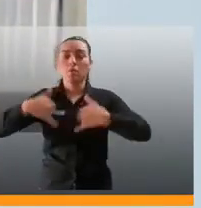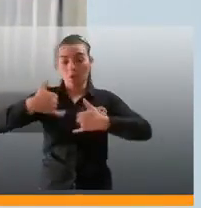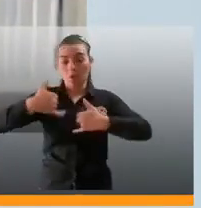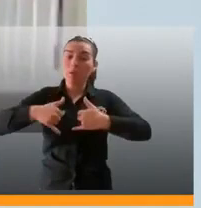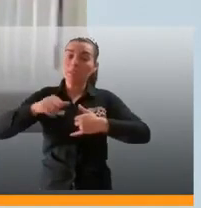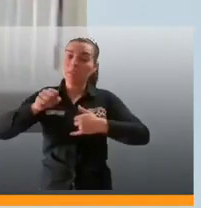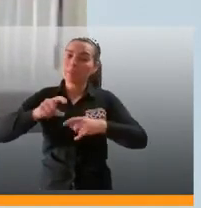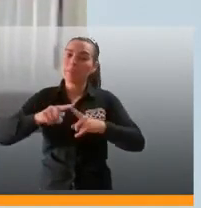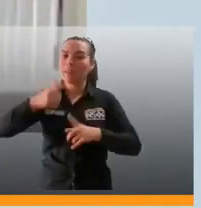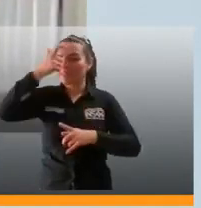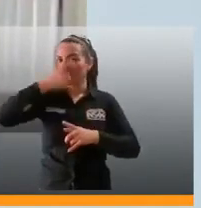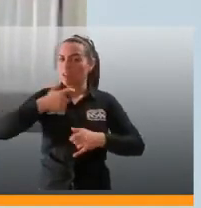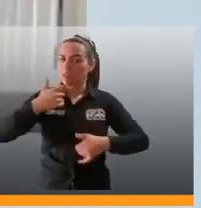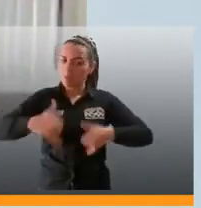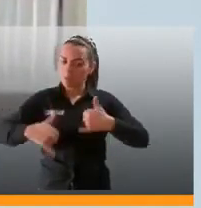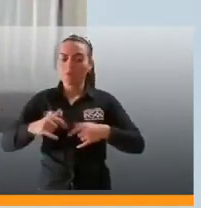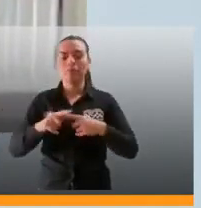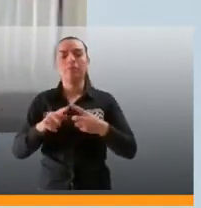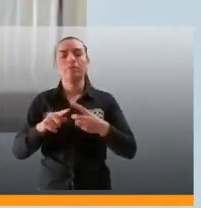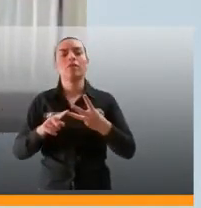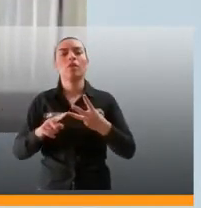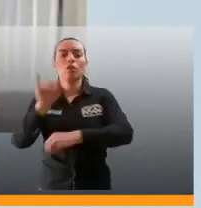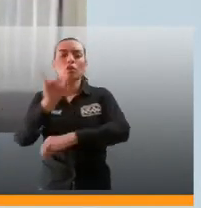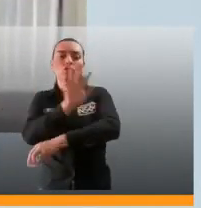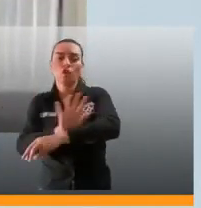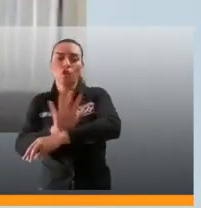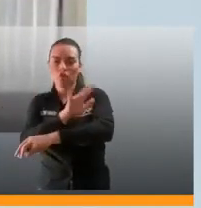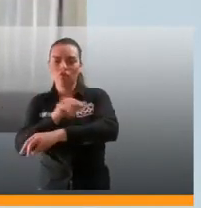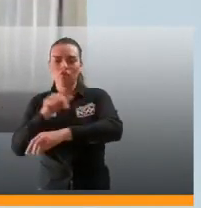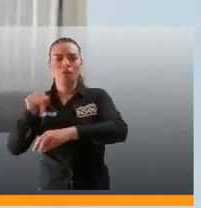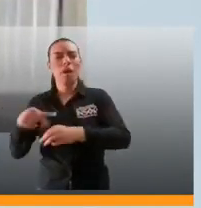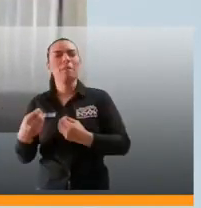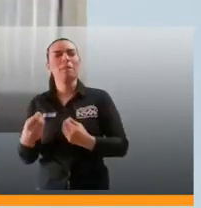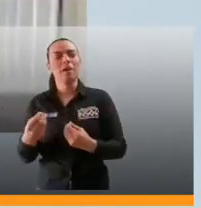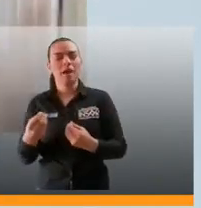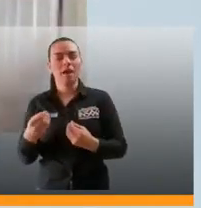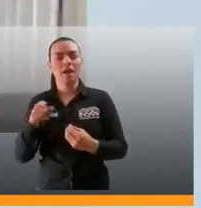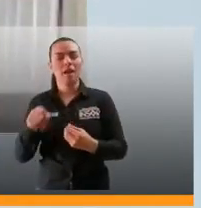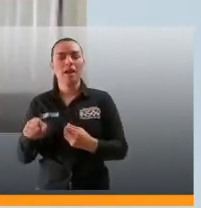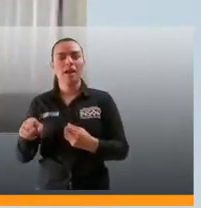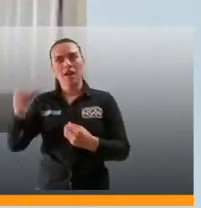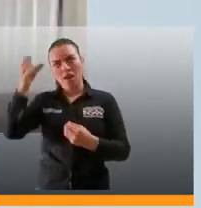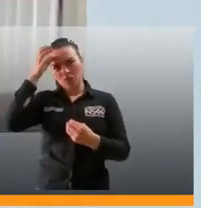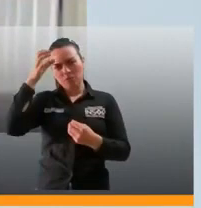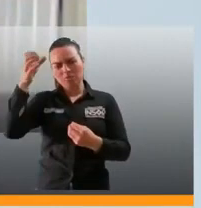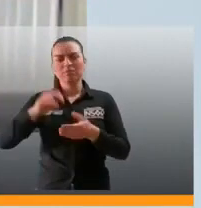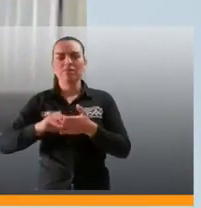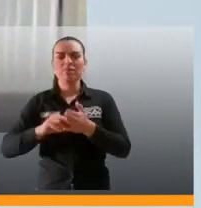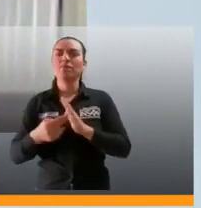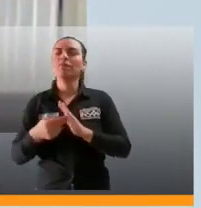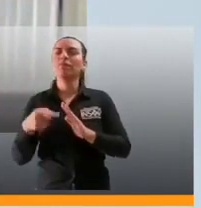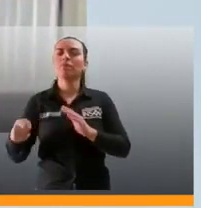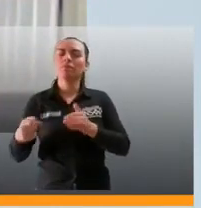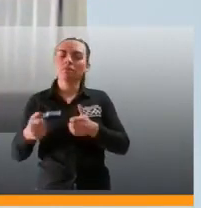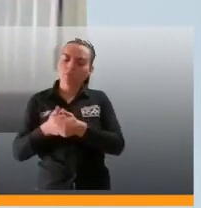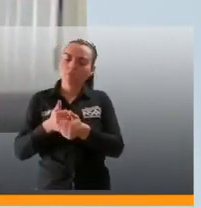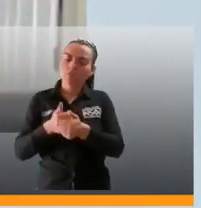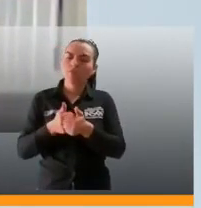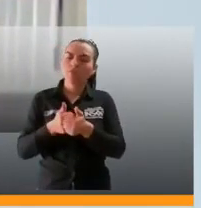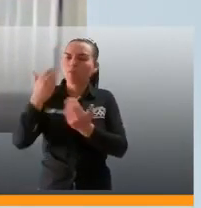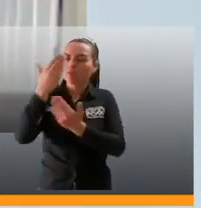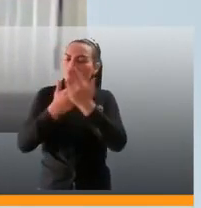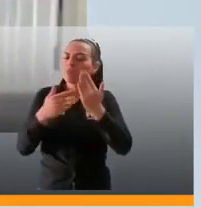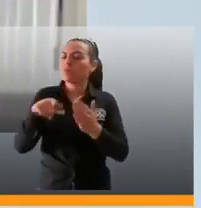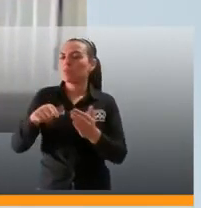que conocemos como software conceptual para poder acompañar a través de un software todo el desempeño de un curso.